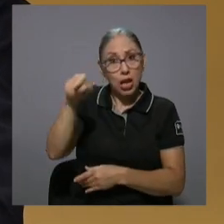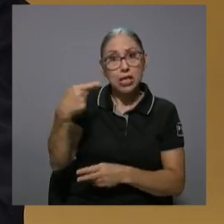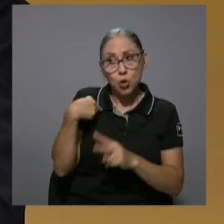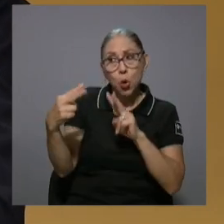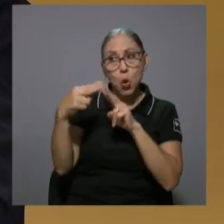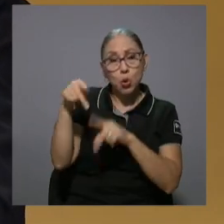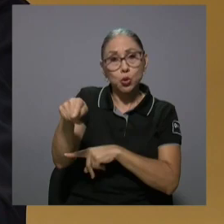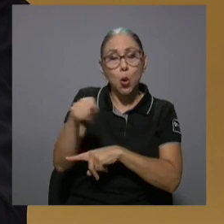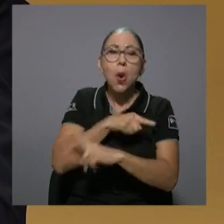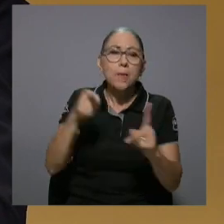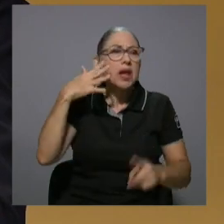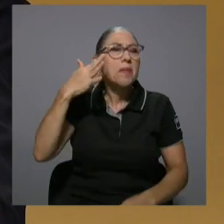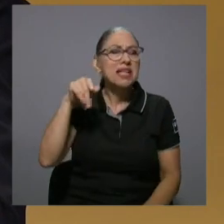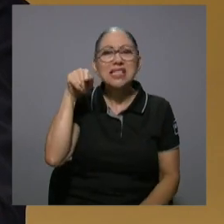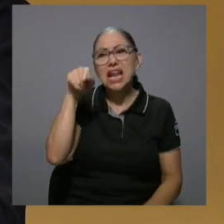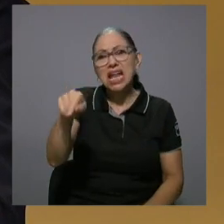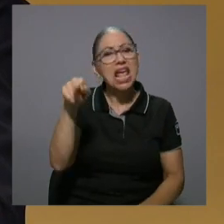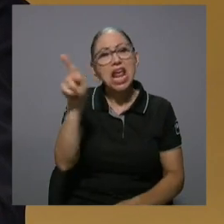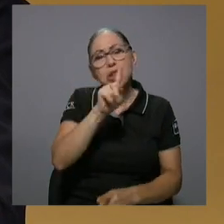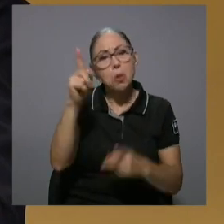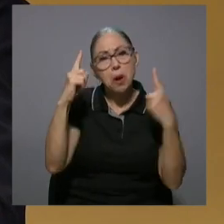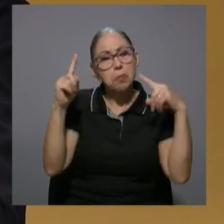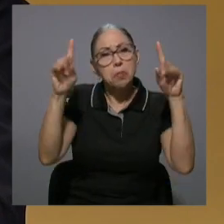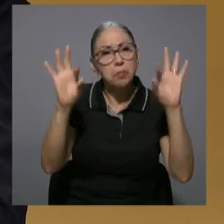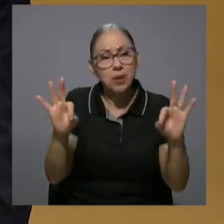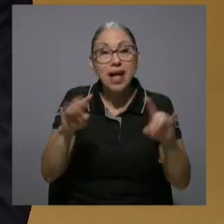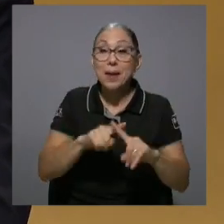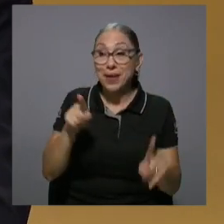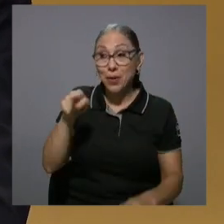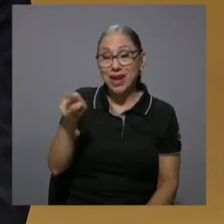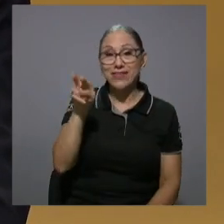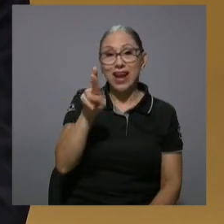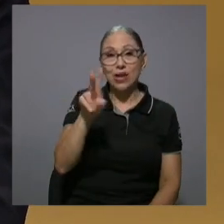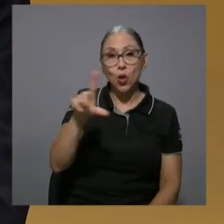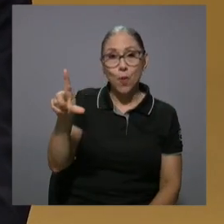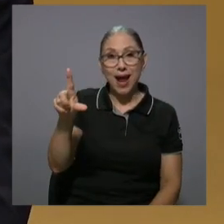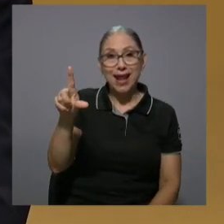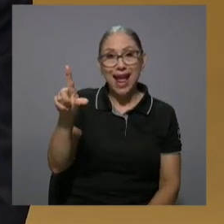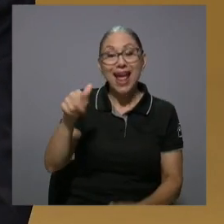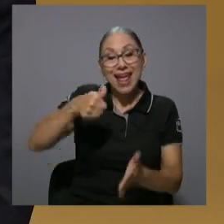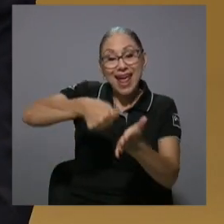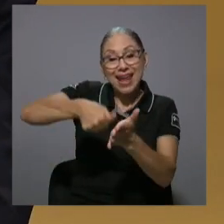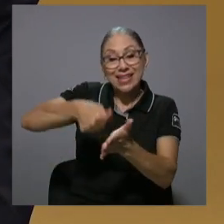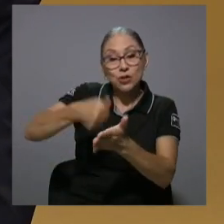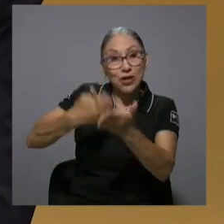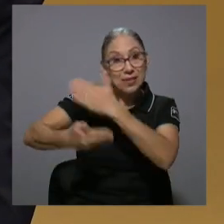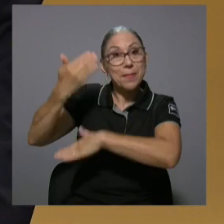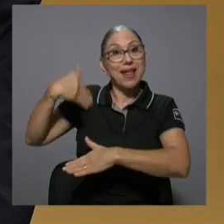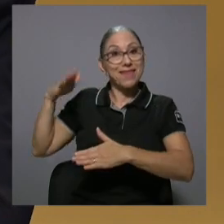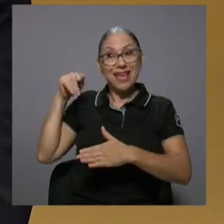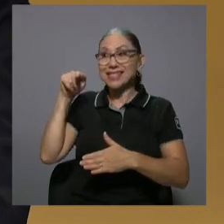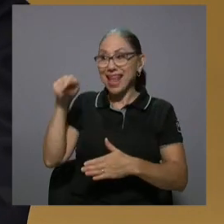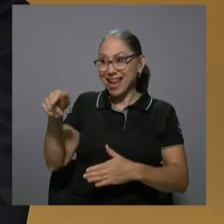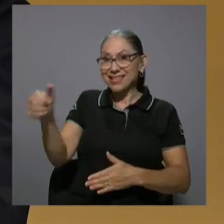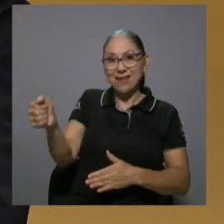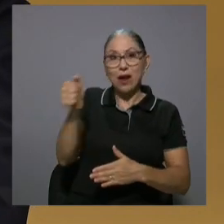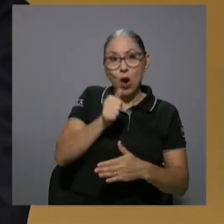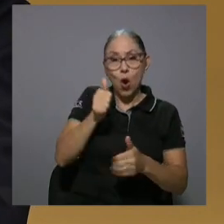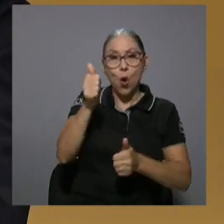bueno, pareciera que no va a llegar muy lejos, pero Ricardo Lombana en las elecciones previas se había postulado como